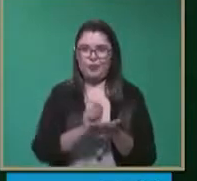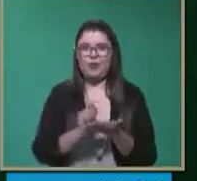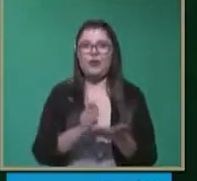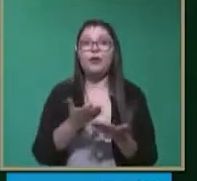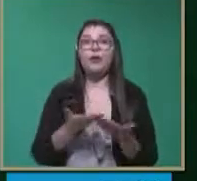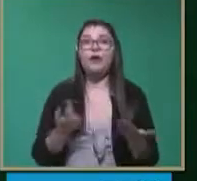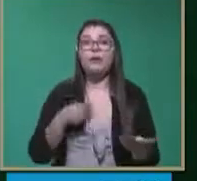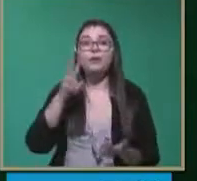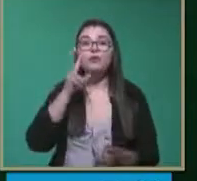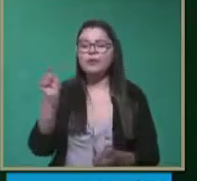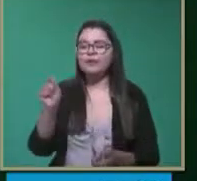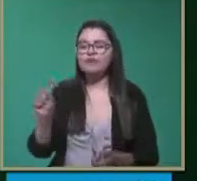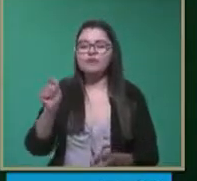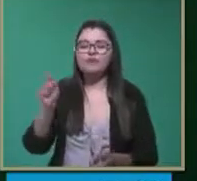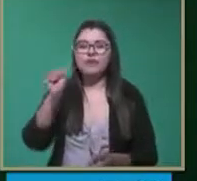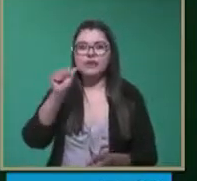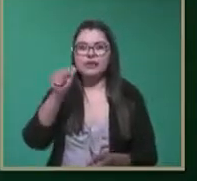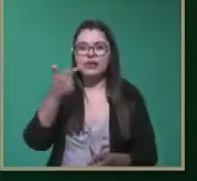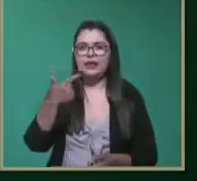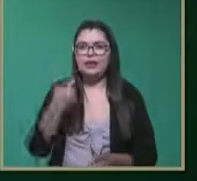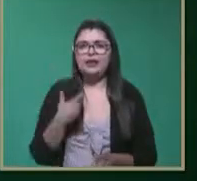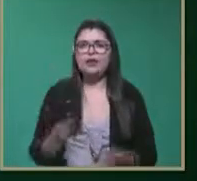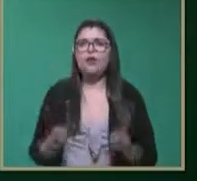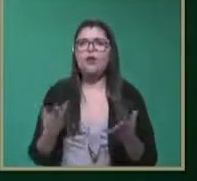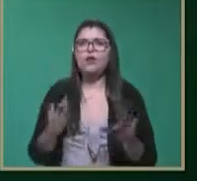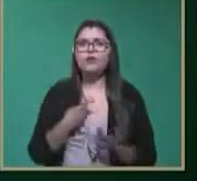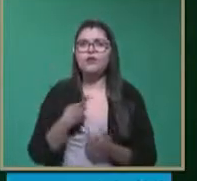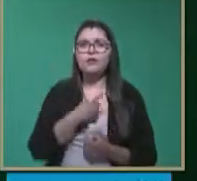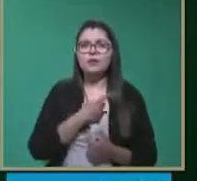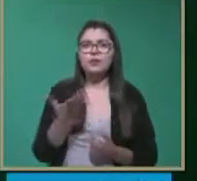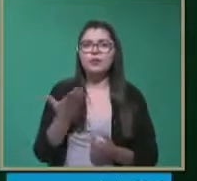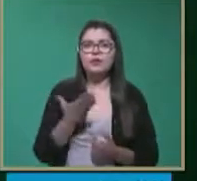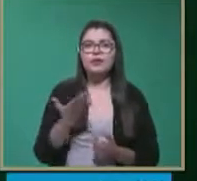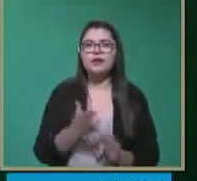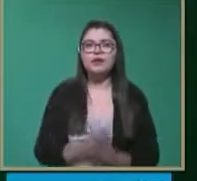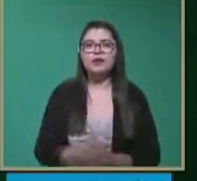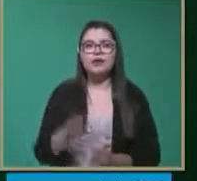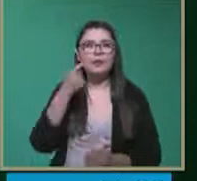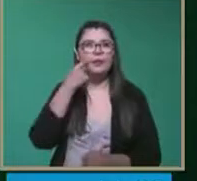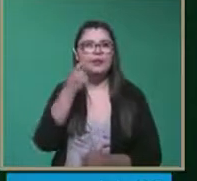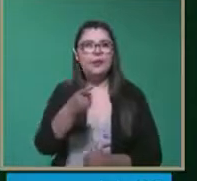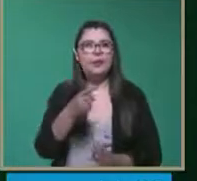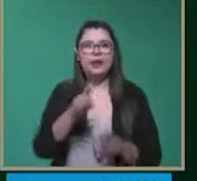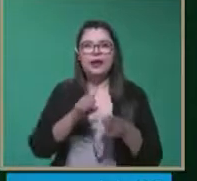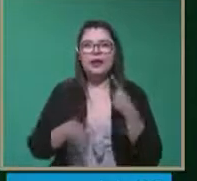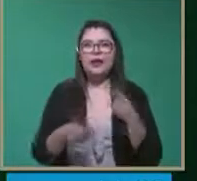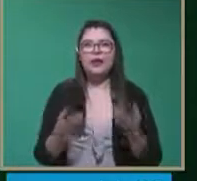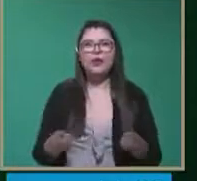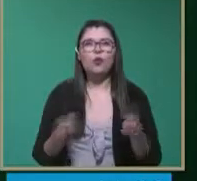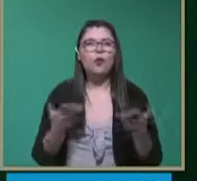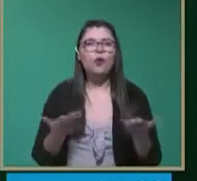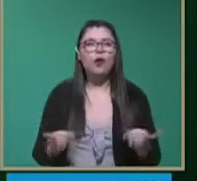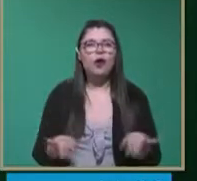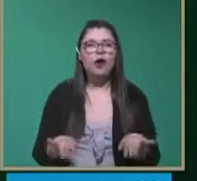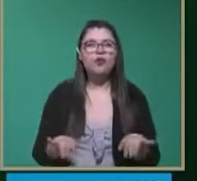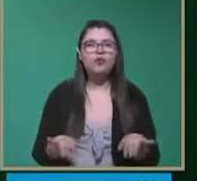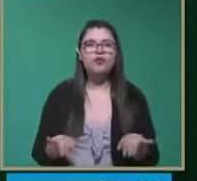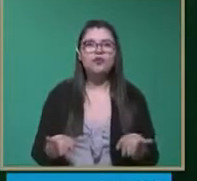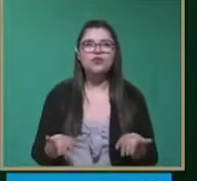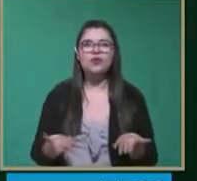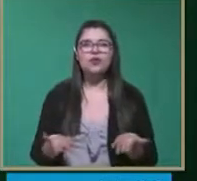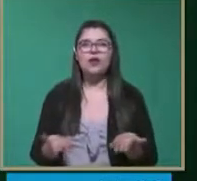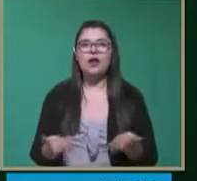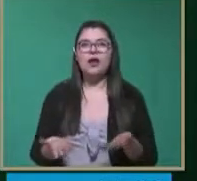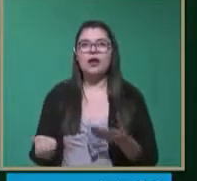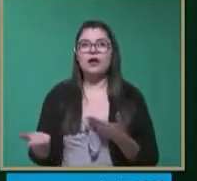¿Y cuántos saltos dijimos que teníamos que retroceder? A ver, si estamos en el 67 y queremos